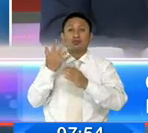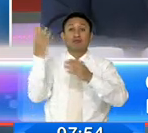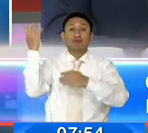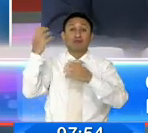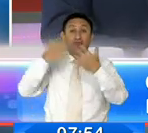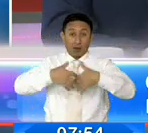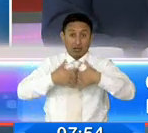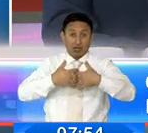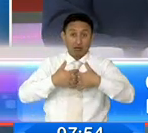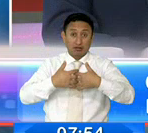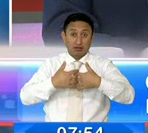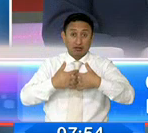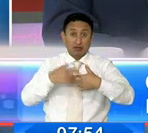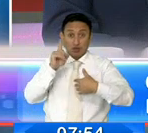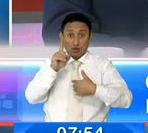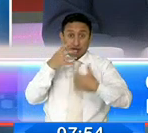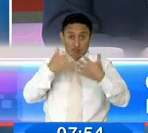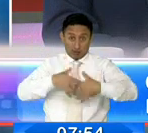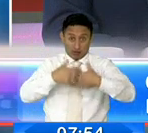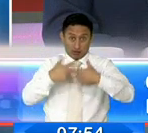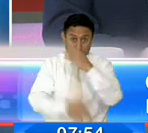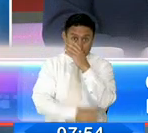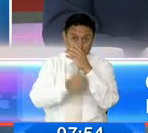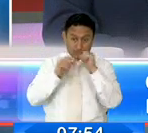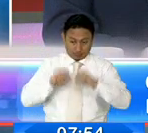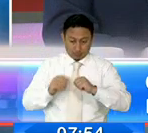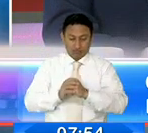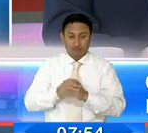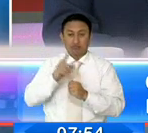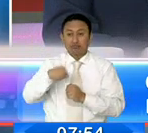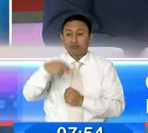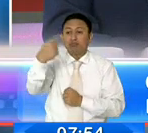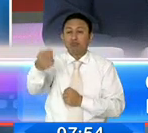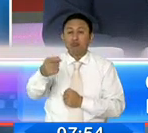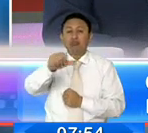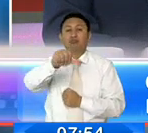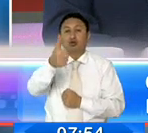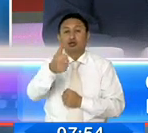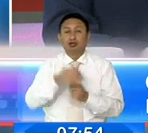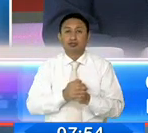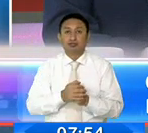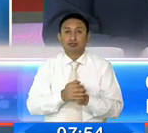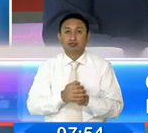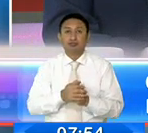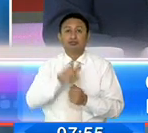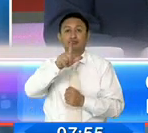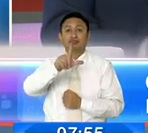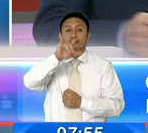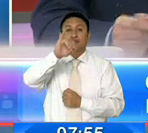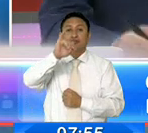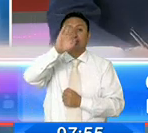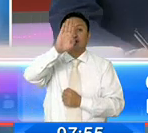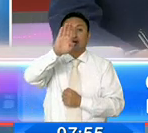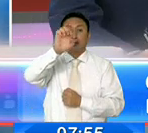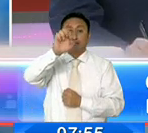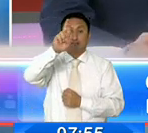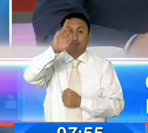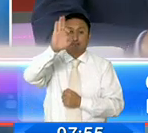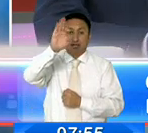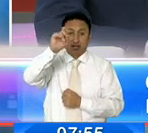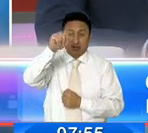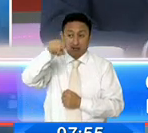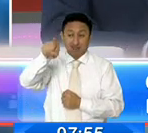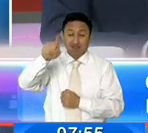otra. Vamos a la otra. La otra es la refinería de Libertad. Esta también se cerró. Como